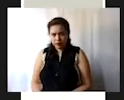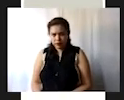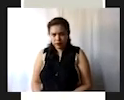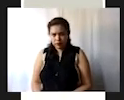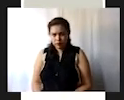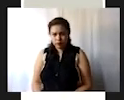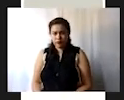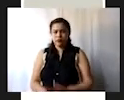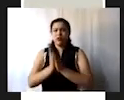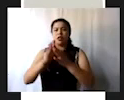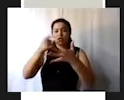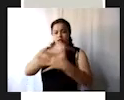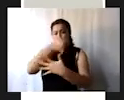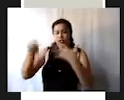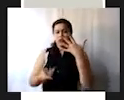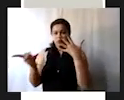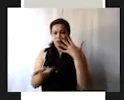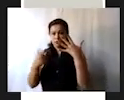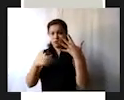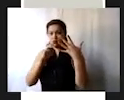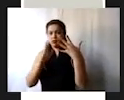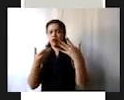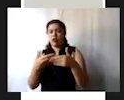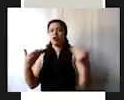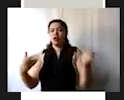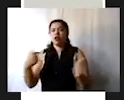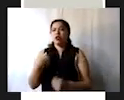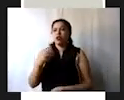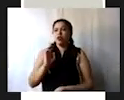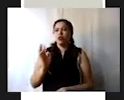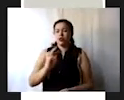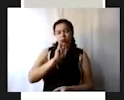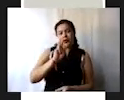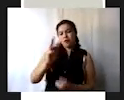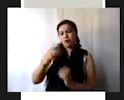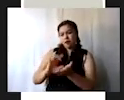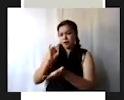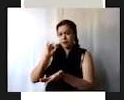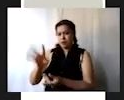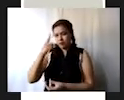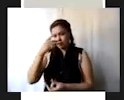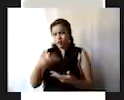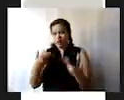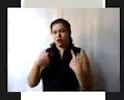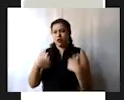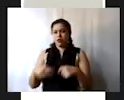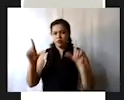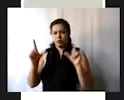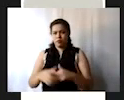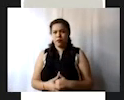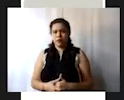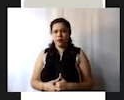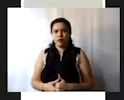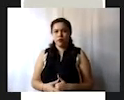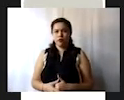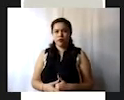contestar estas 5 preguntitas. Ahorita les voy a pasar un link que tengo abierto por acá, que es